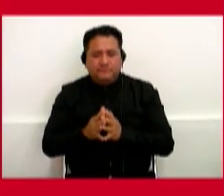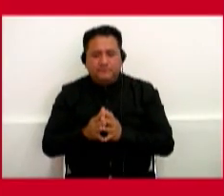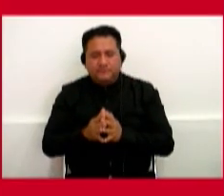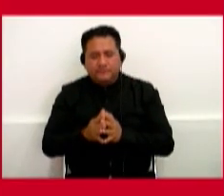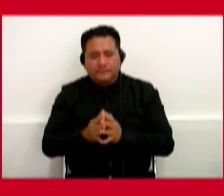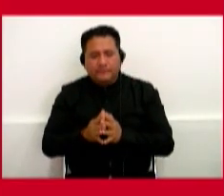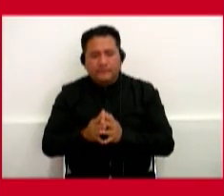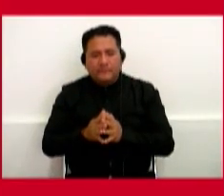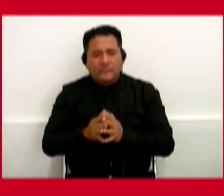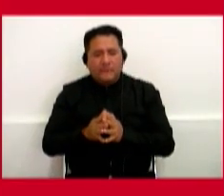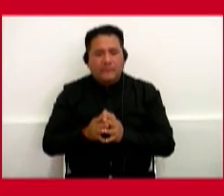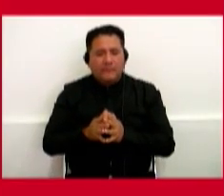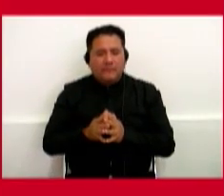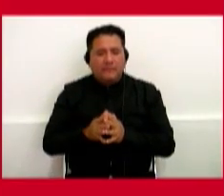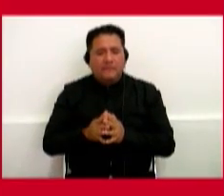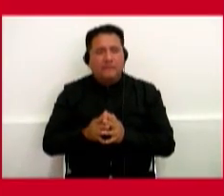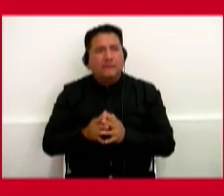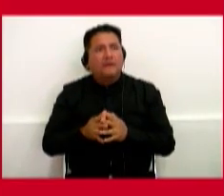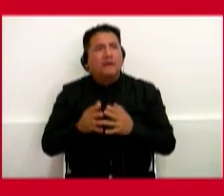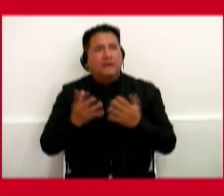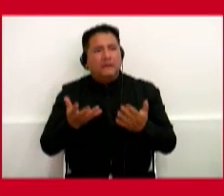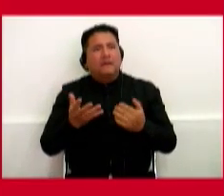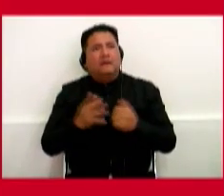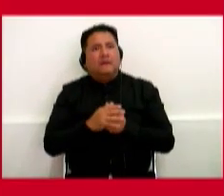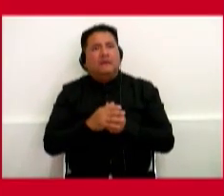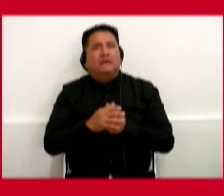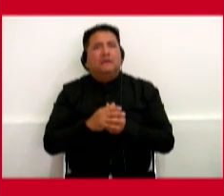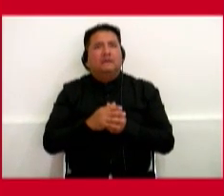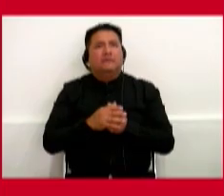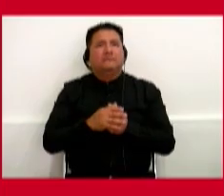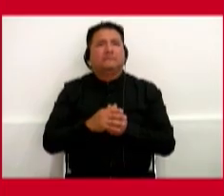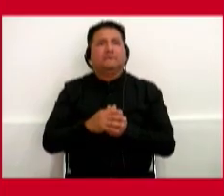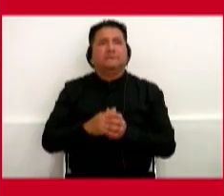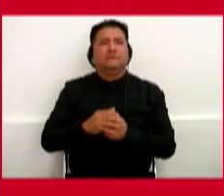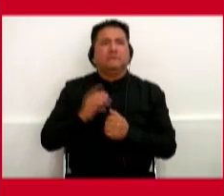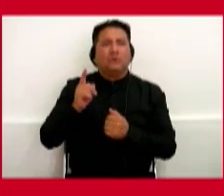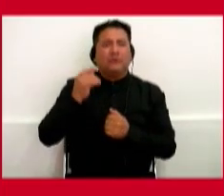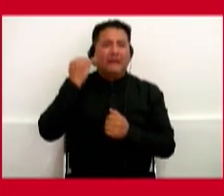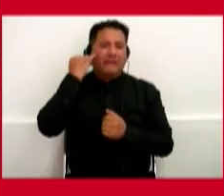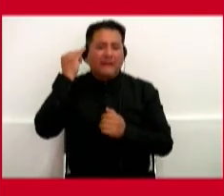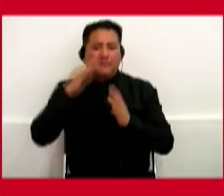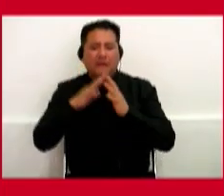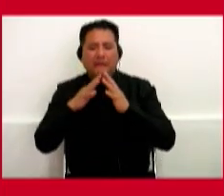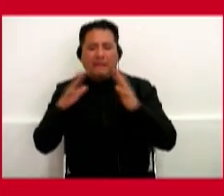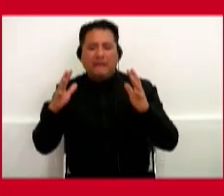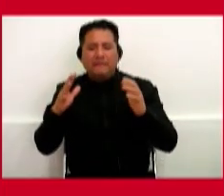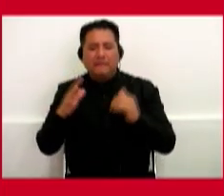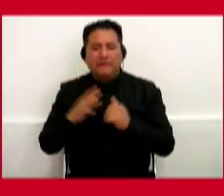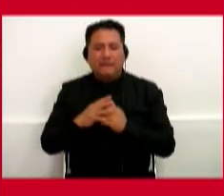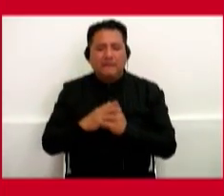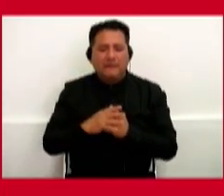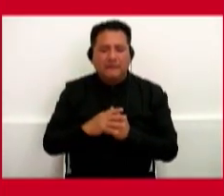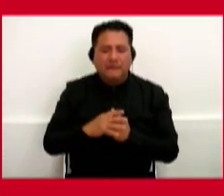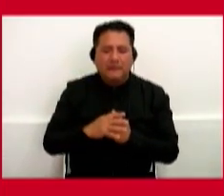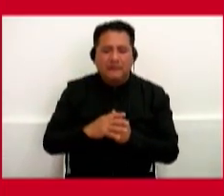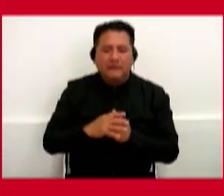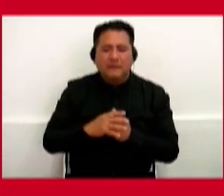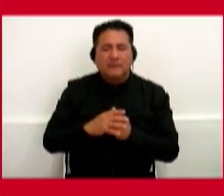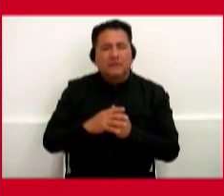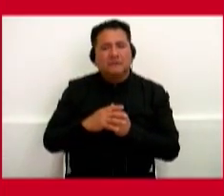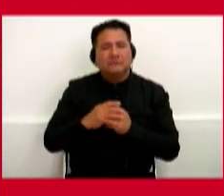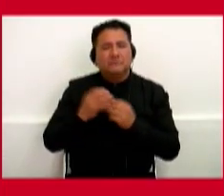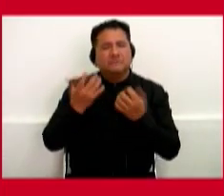En general, lo que es el concepto de Heat of Value, como les decía, es un concepto bastante antiguo, acuñado en minería, que viene por ahí por los años